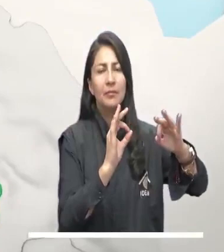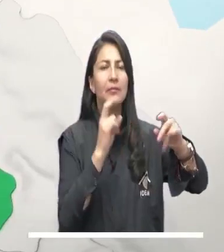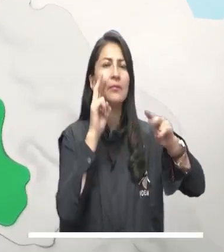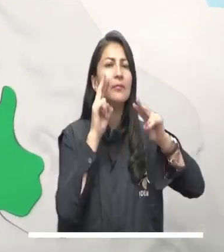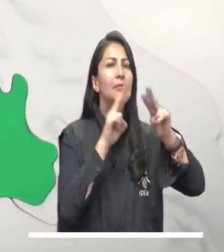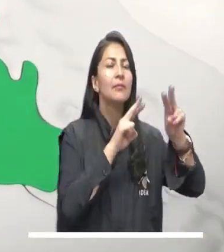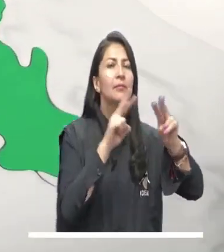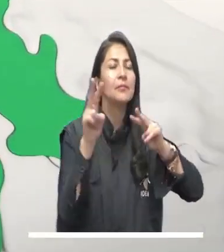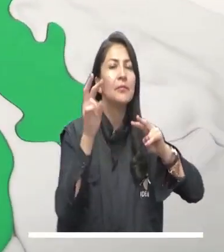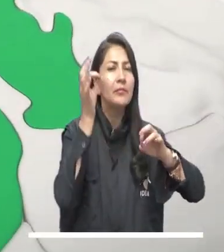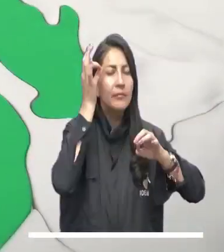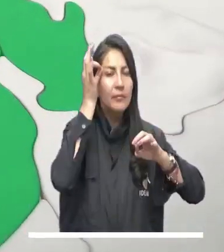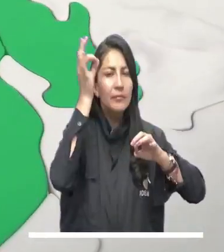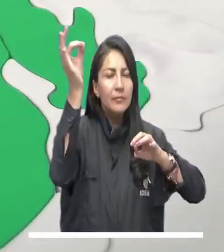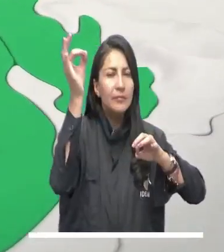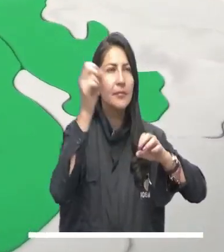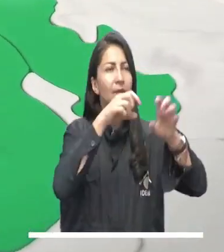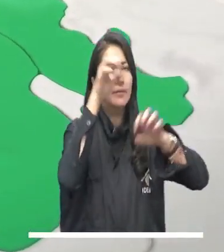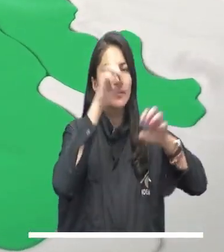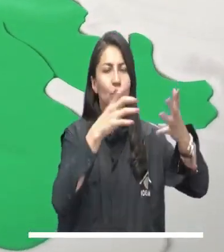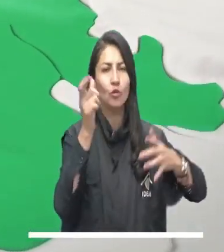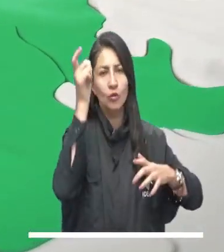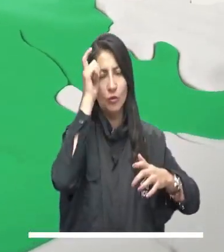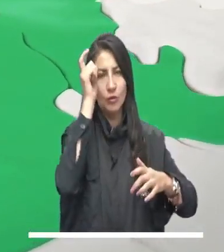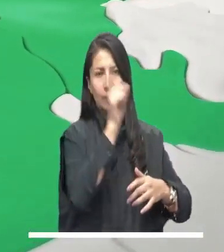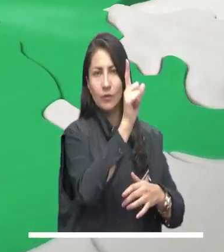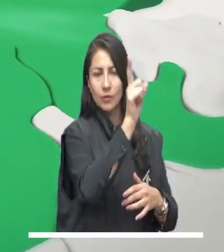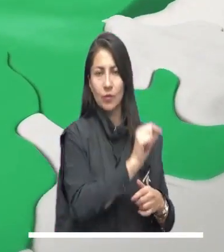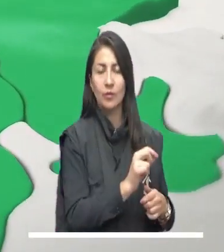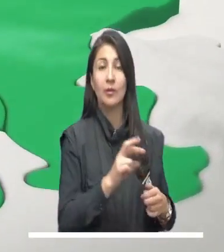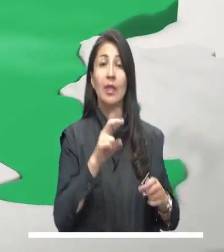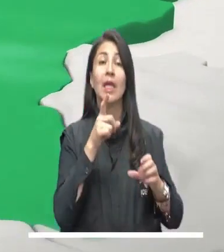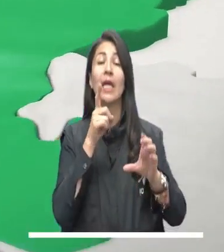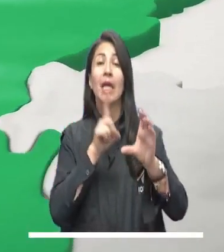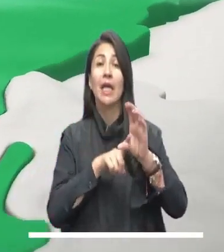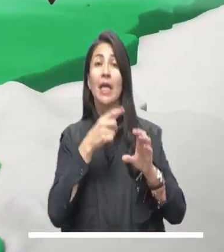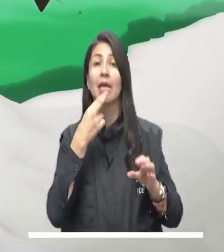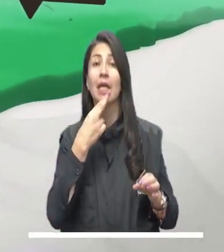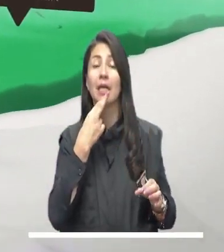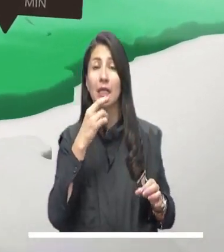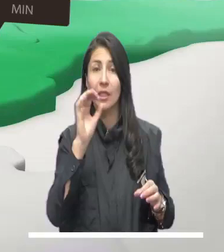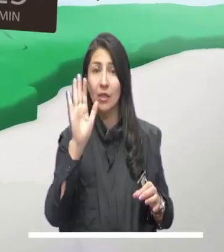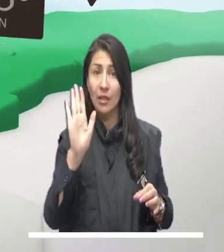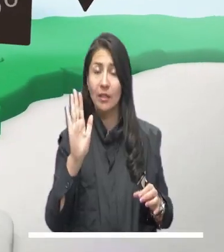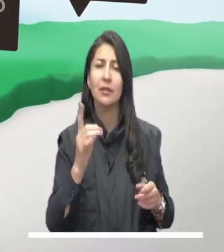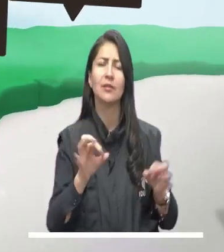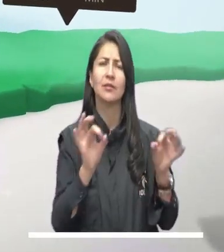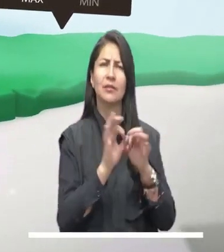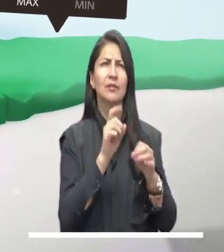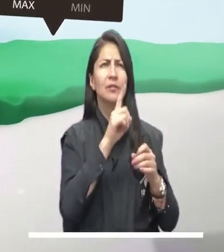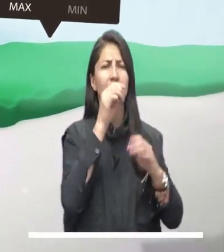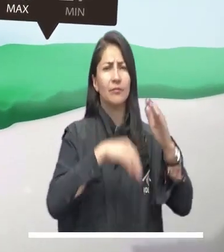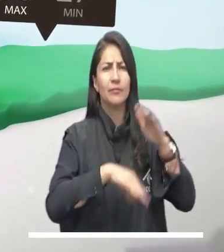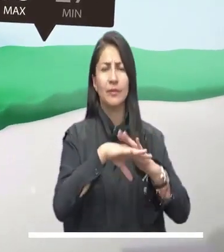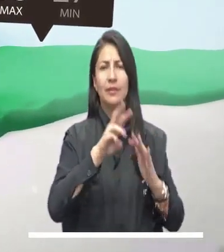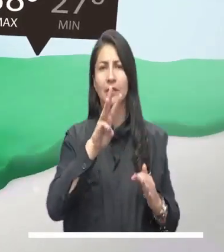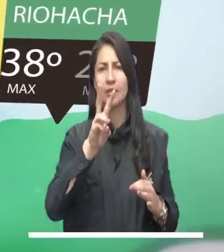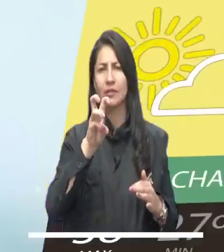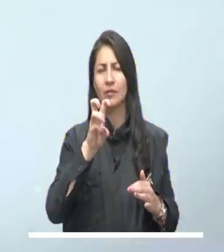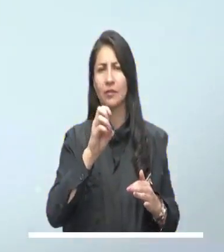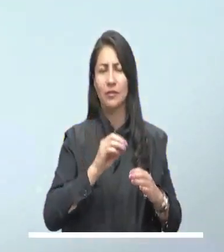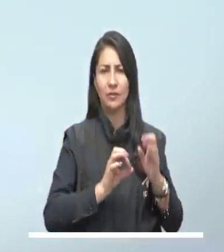cubierto. No se descartan precipitaciones en los cielos de Córdoba y Sucre. Riohacha y Valledupar alcanzarán una máxima de